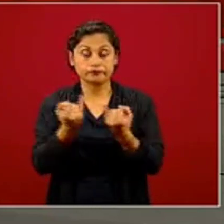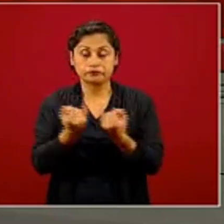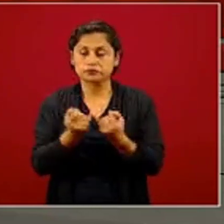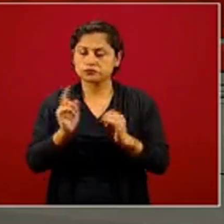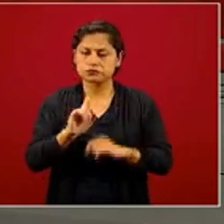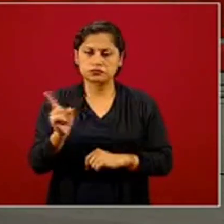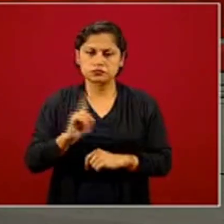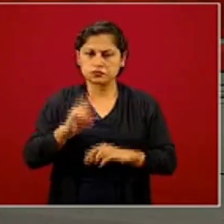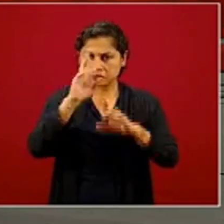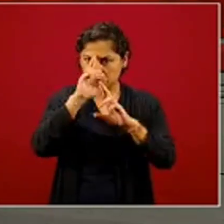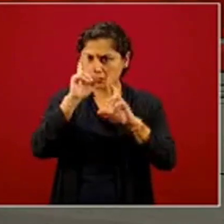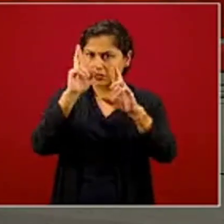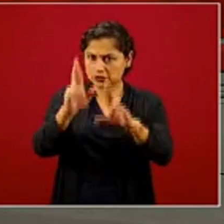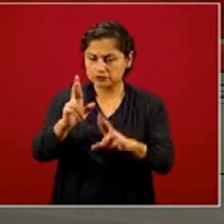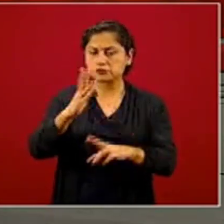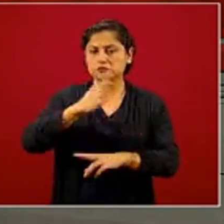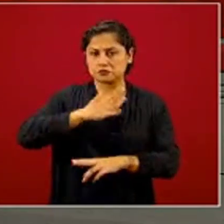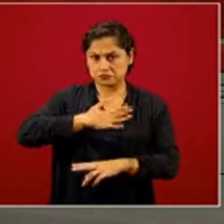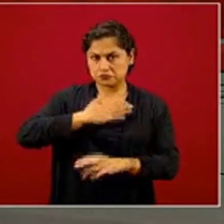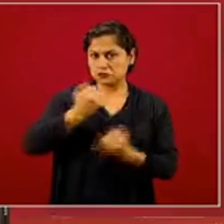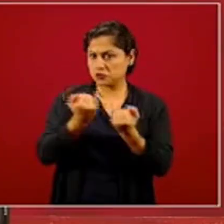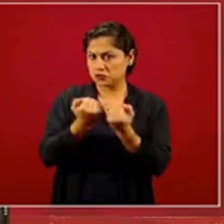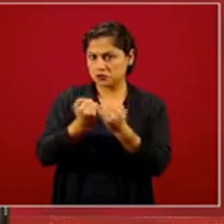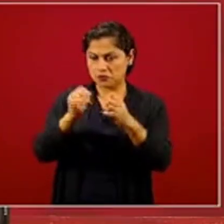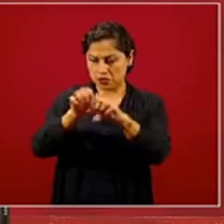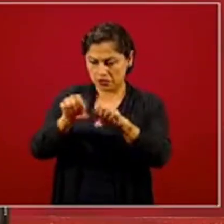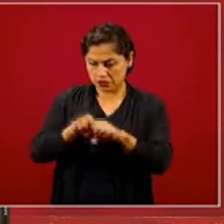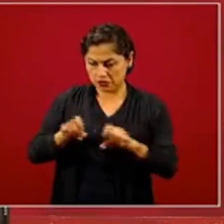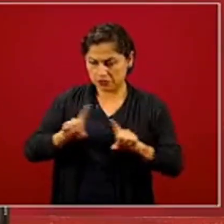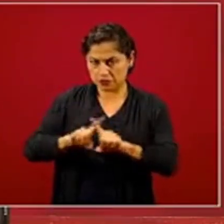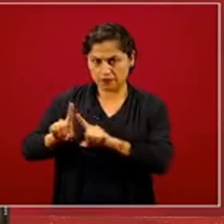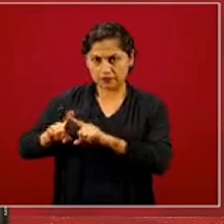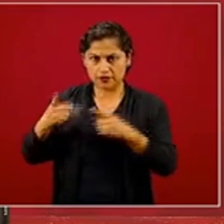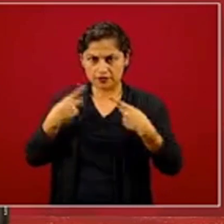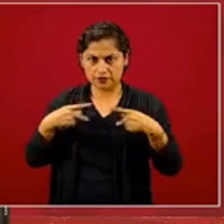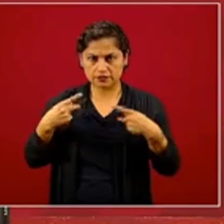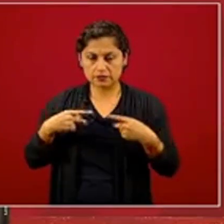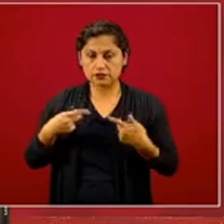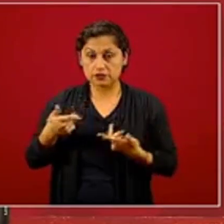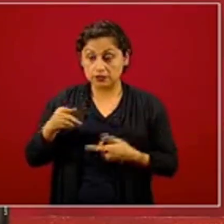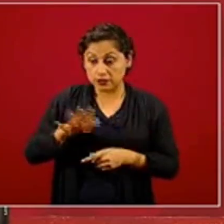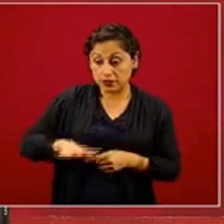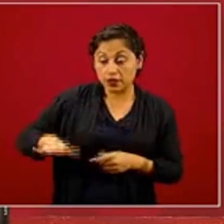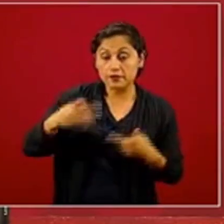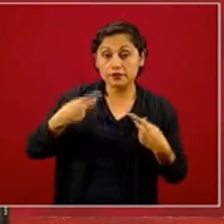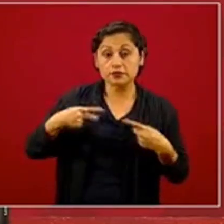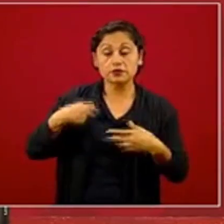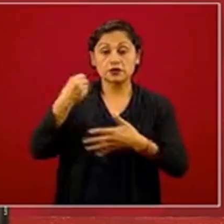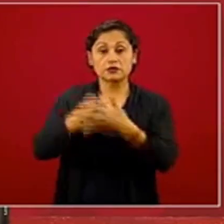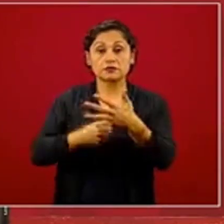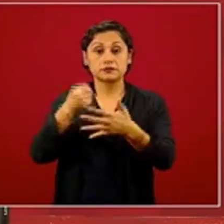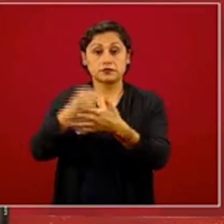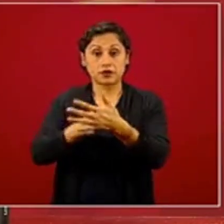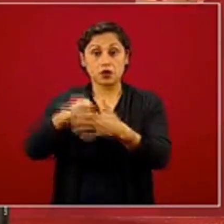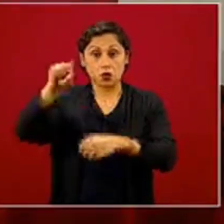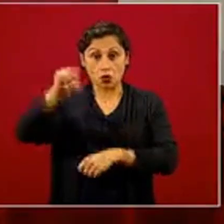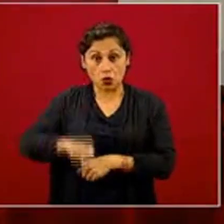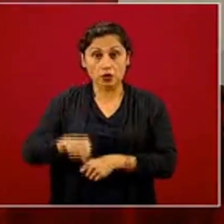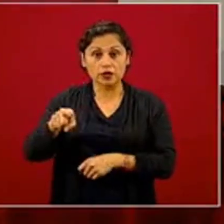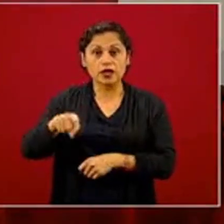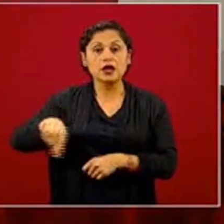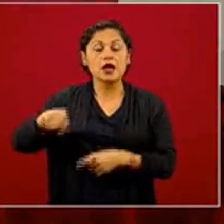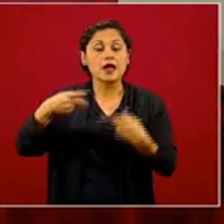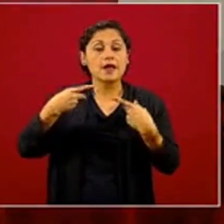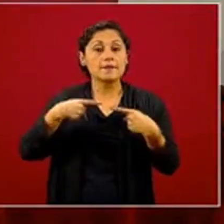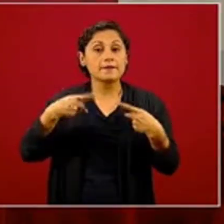todos los del equipo, respeto, el conjunto de personas que hoy se manifestaron no necesariamente son los trabajadores del